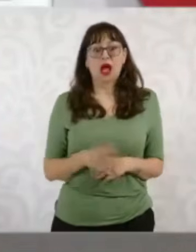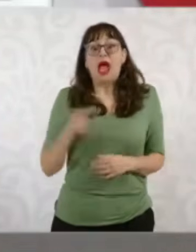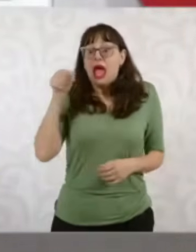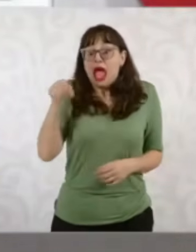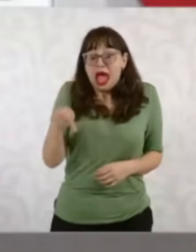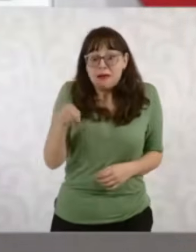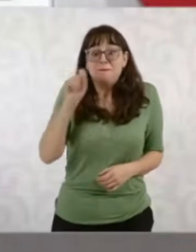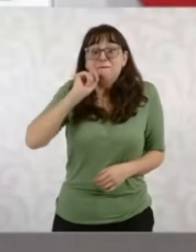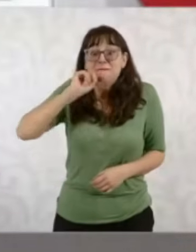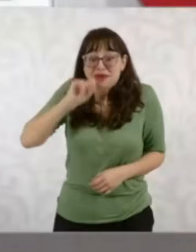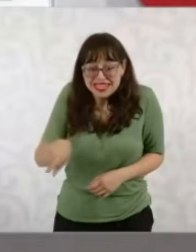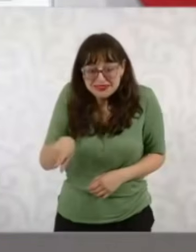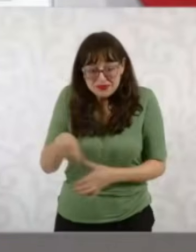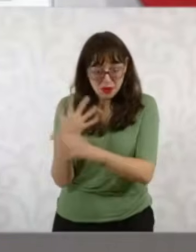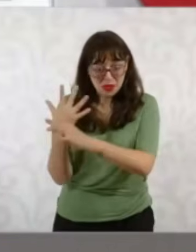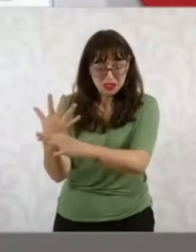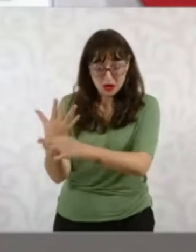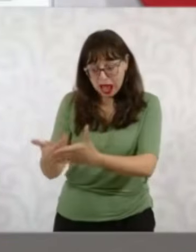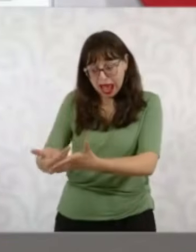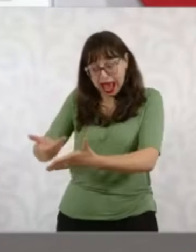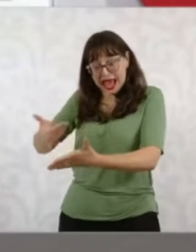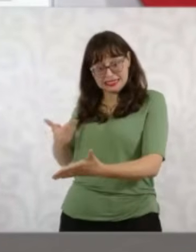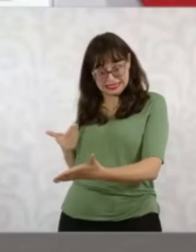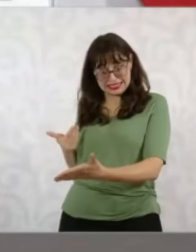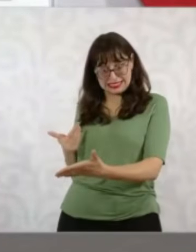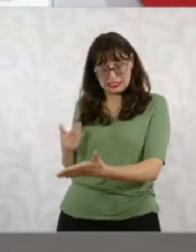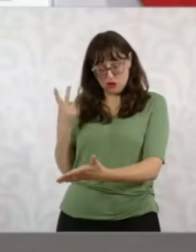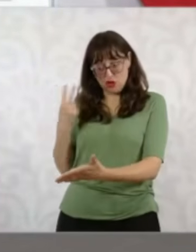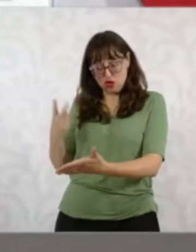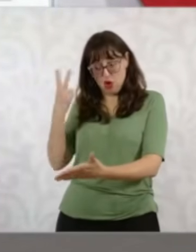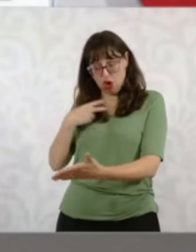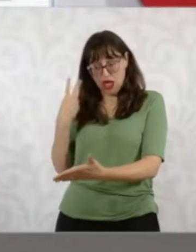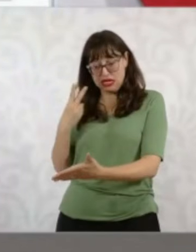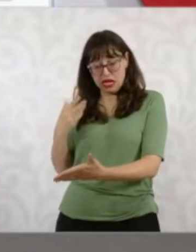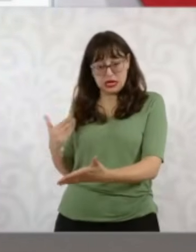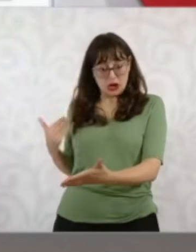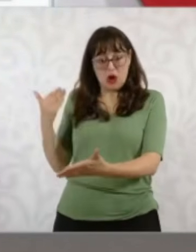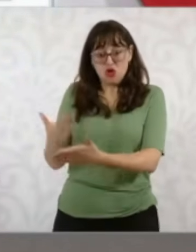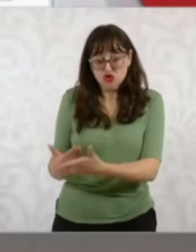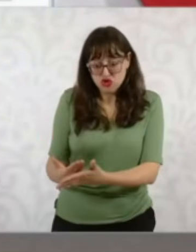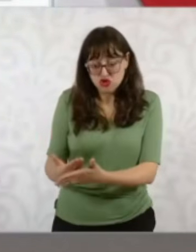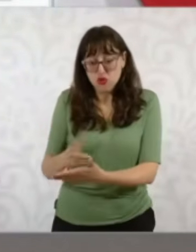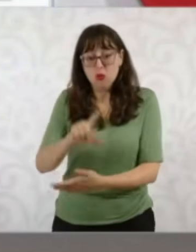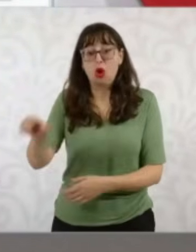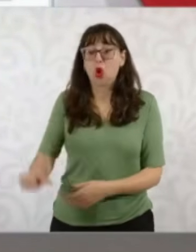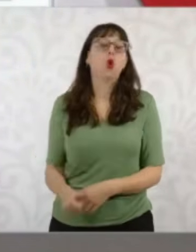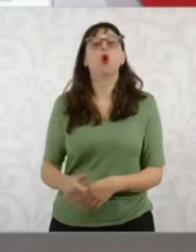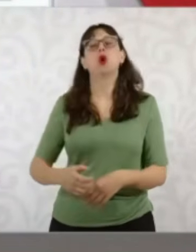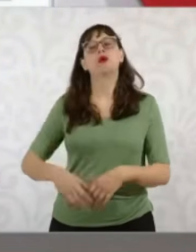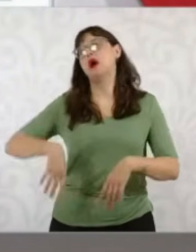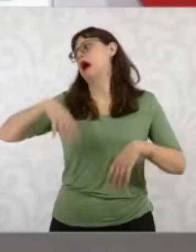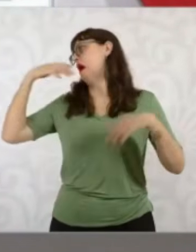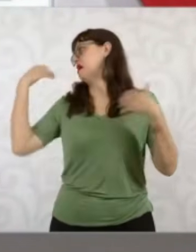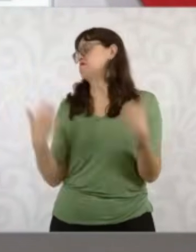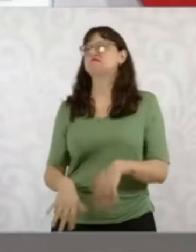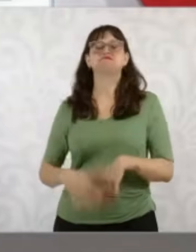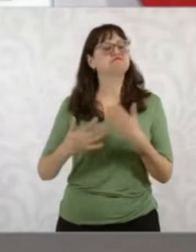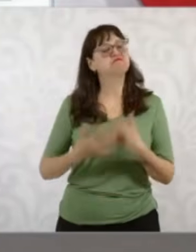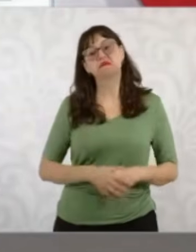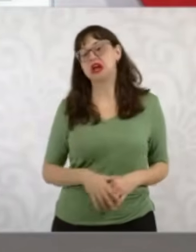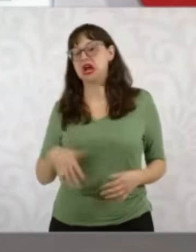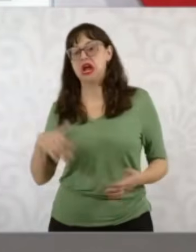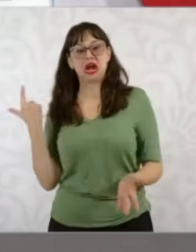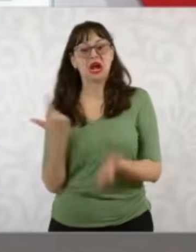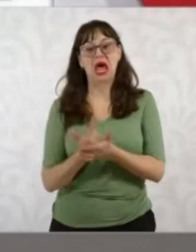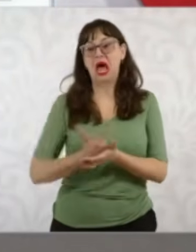el mismo medio de comunicación, el mismo día, 2 horas después, urgente, a gastar a lo